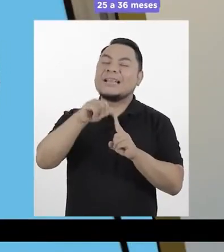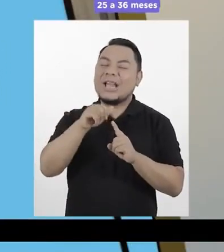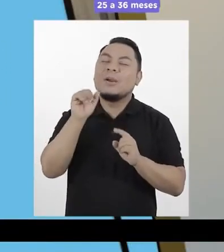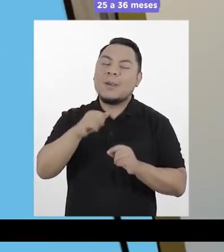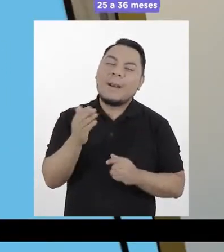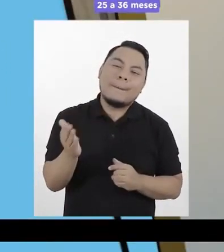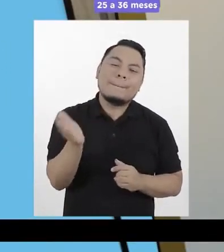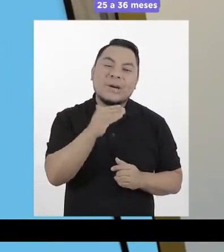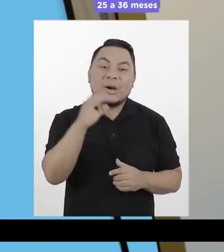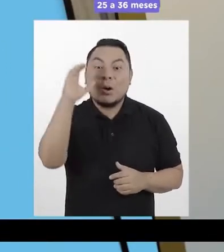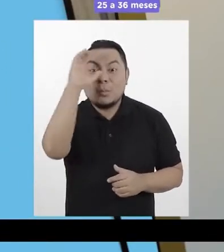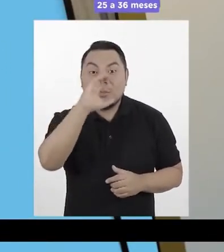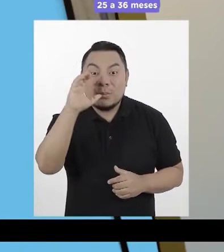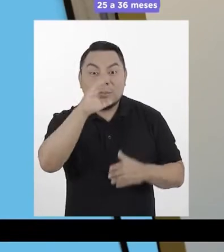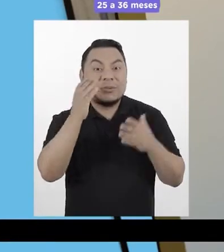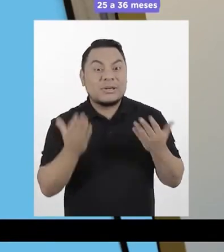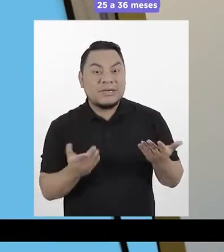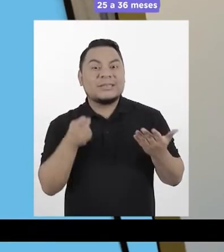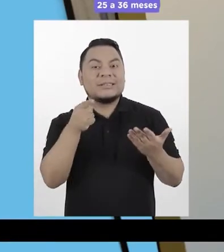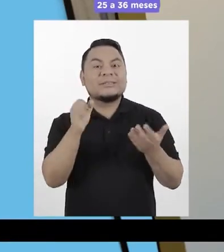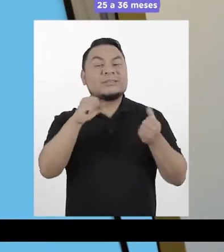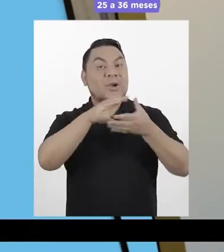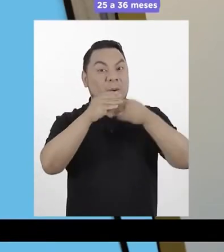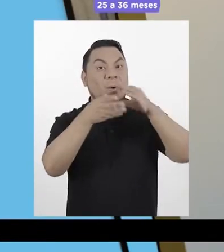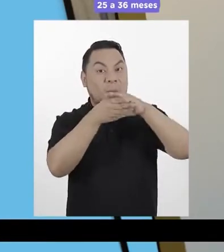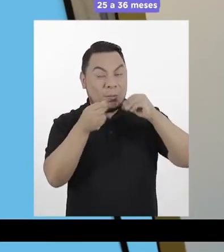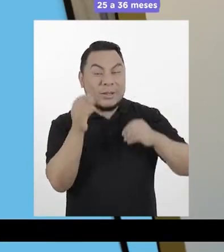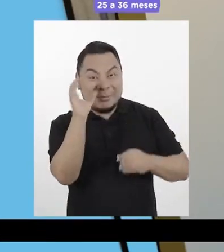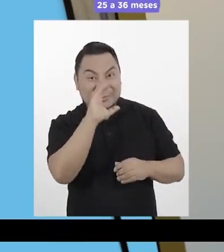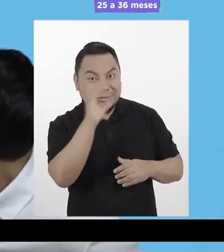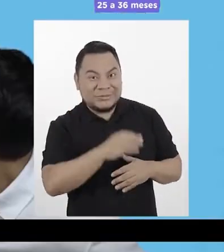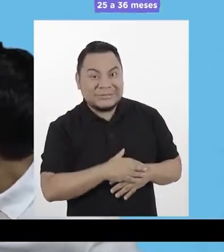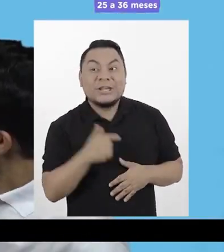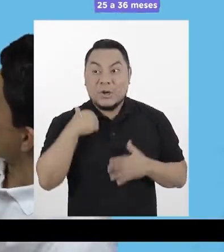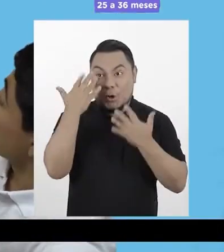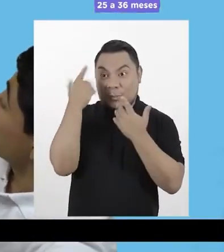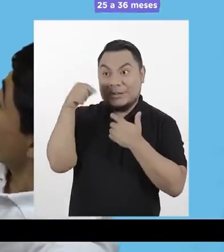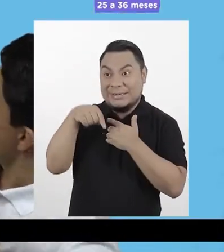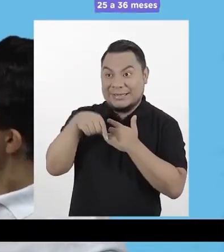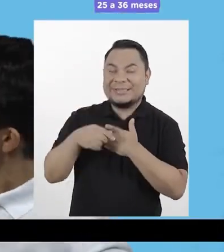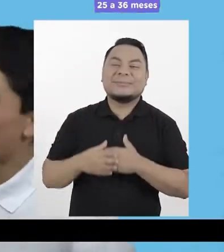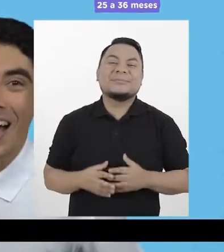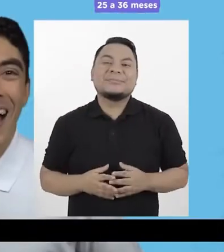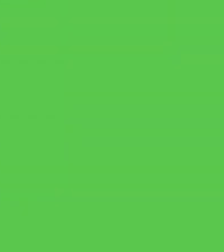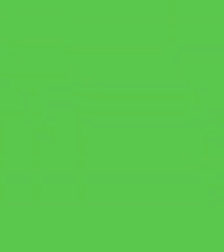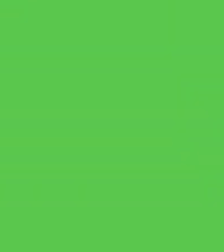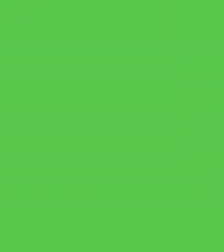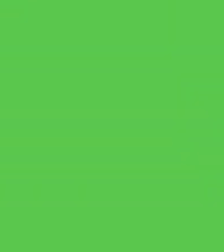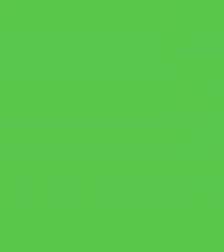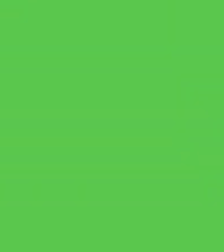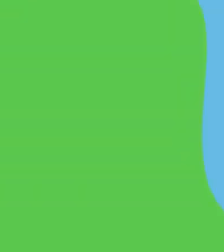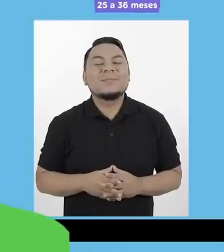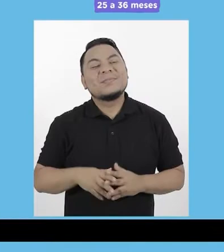Tita, vamos a buscar en cuentos. ¡Los espero!